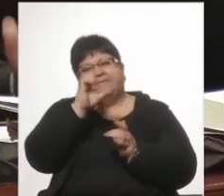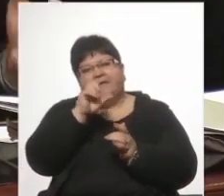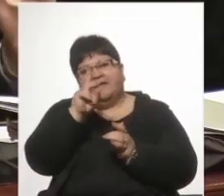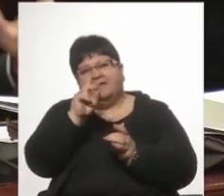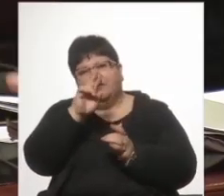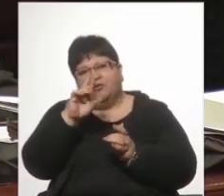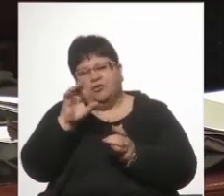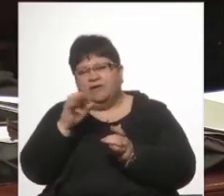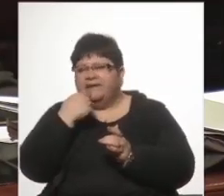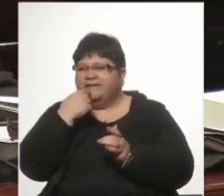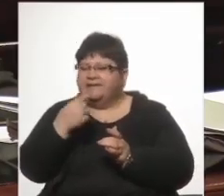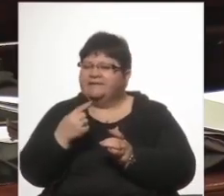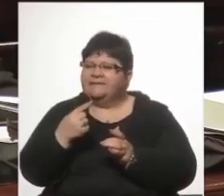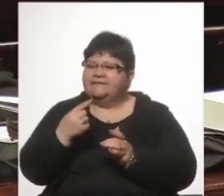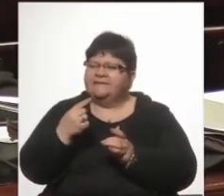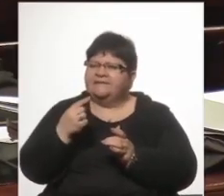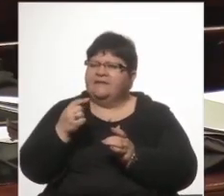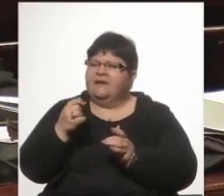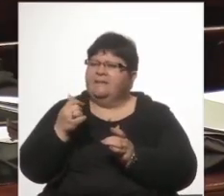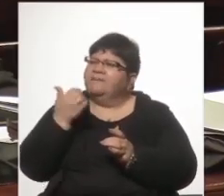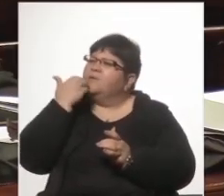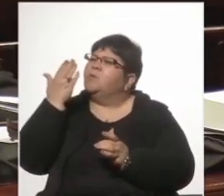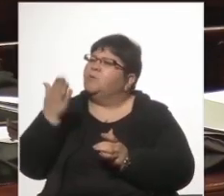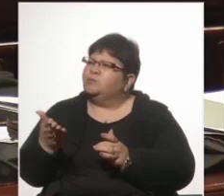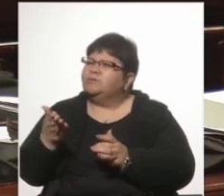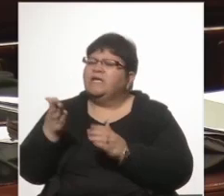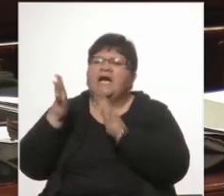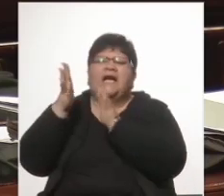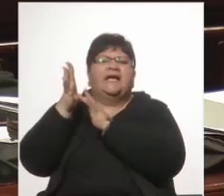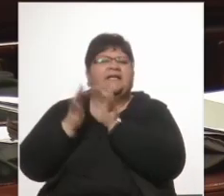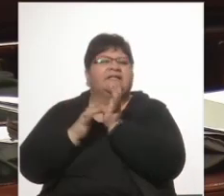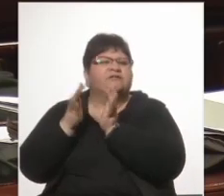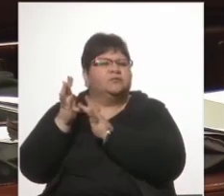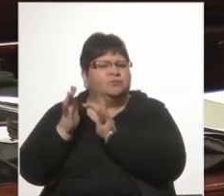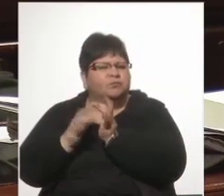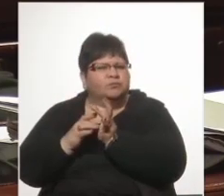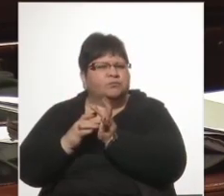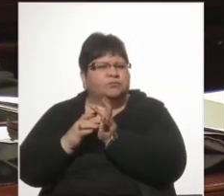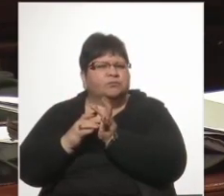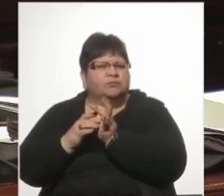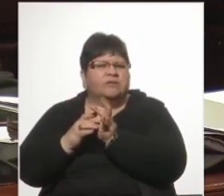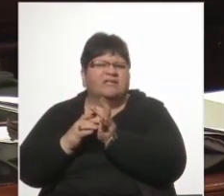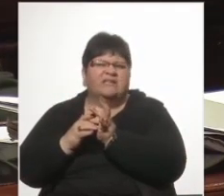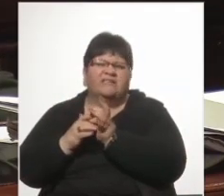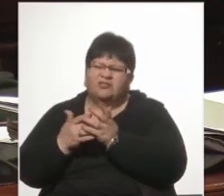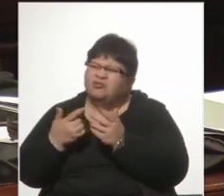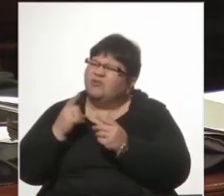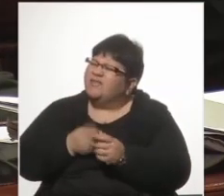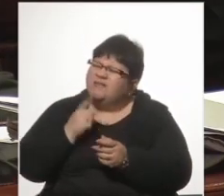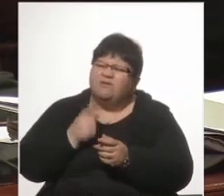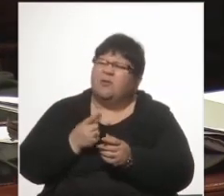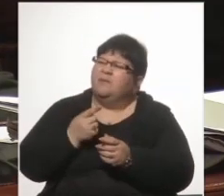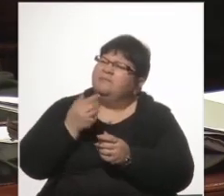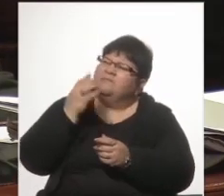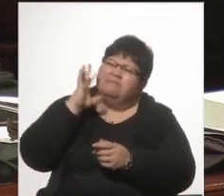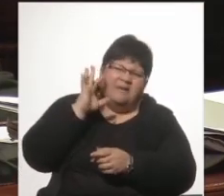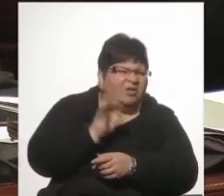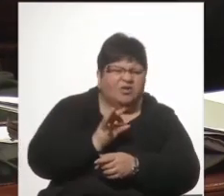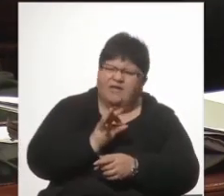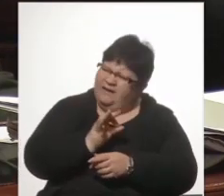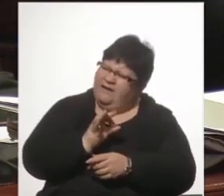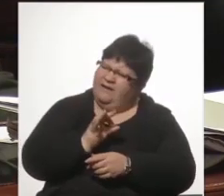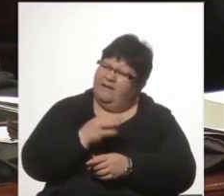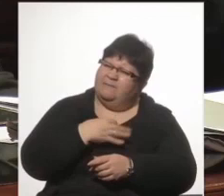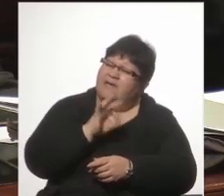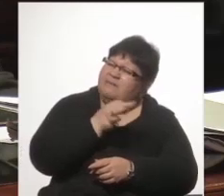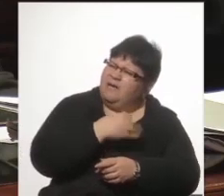y se lo dice con un cierto dejo de reproche, tengo que perdonar 7 veces a mi hermano, y Jesús